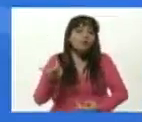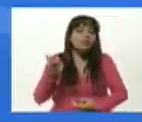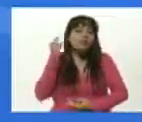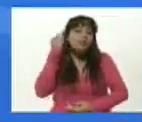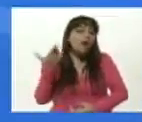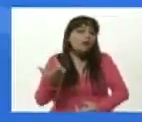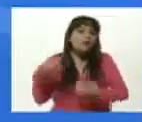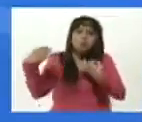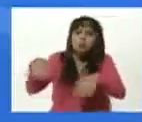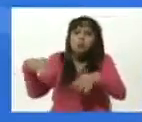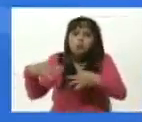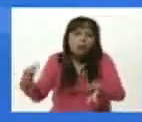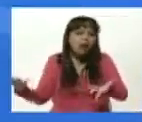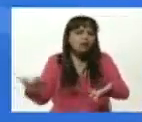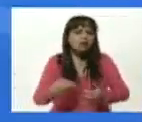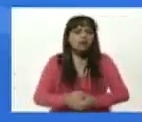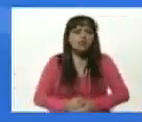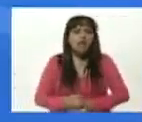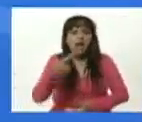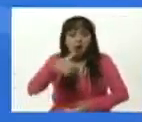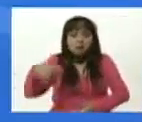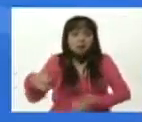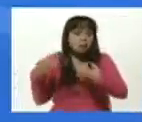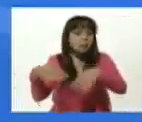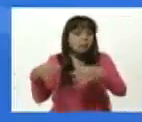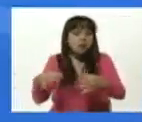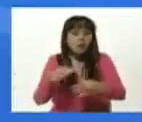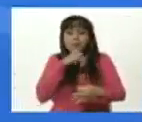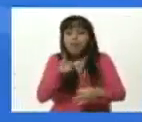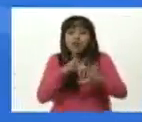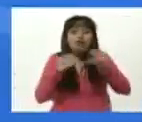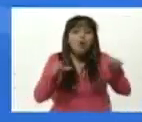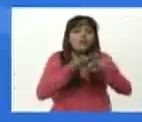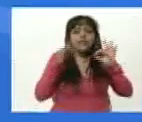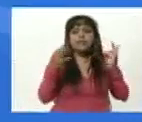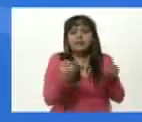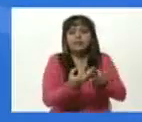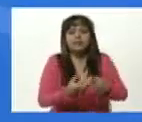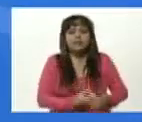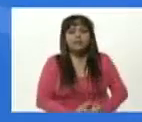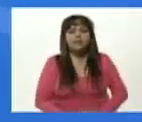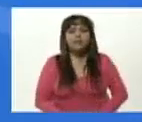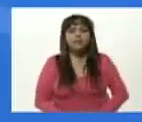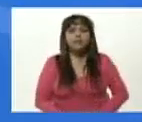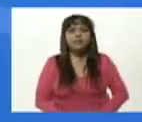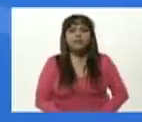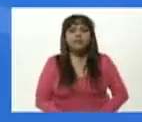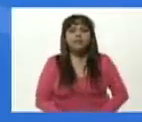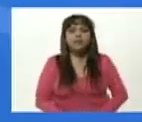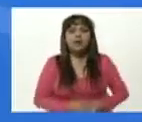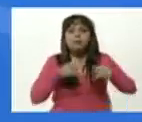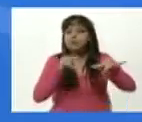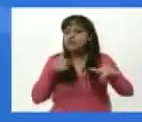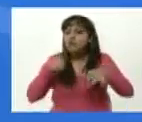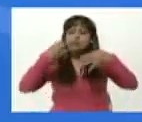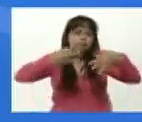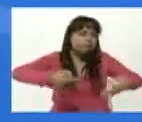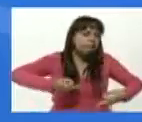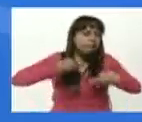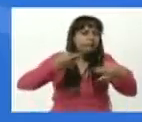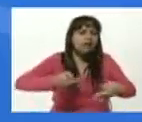pie, a la gente común, le va mal a todos, a la familia. Por eso mi empeño,